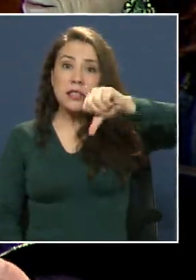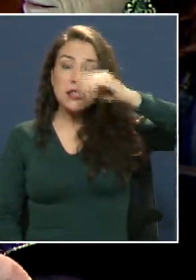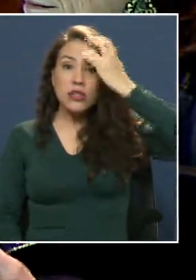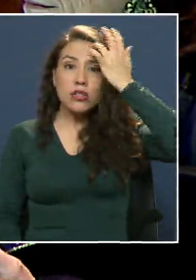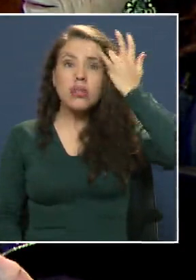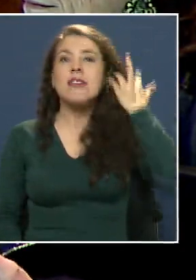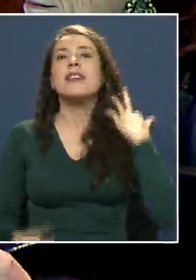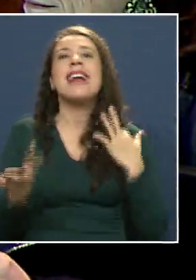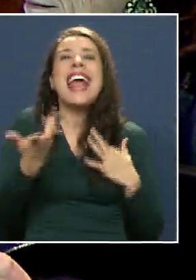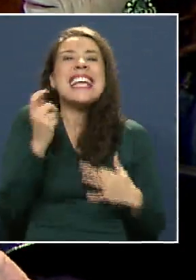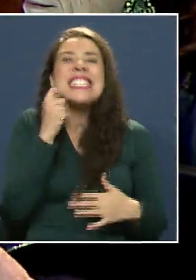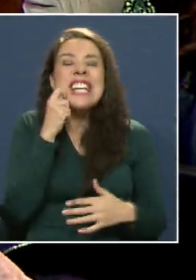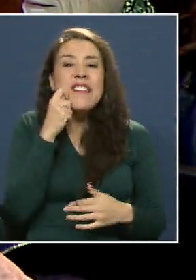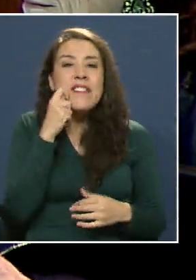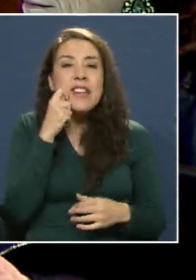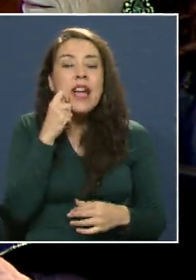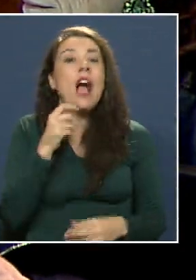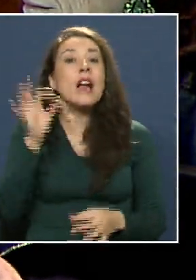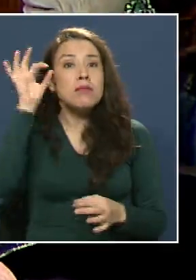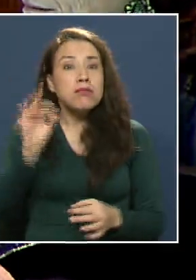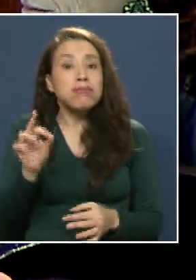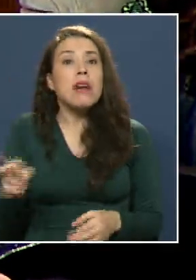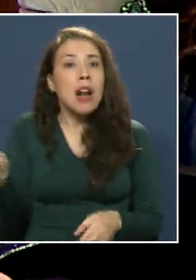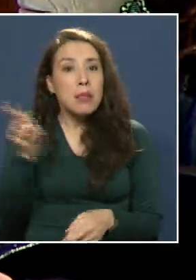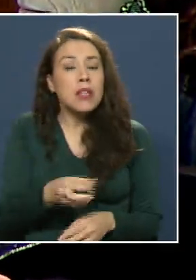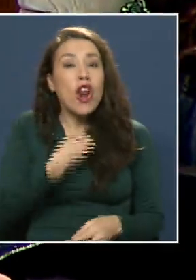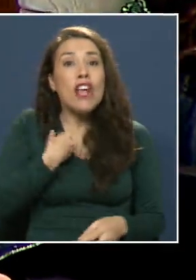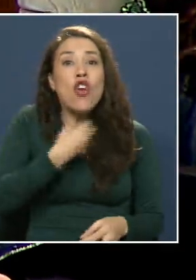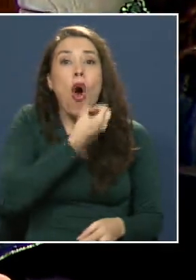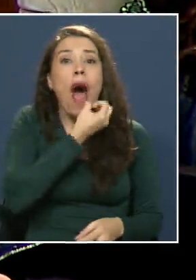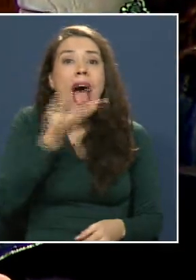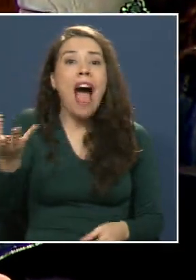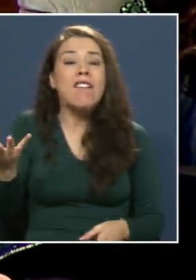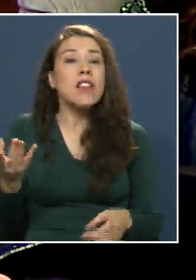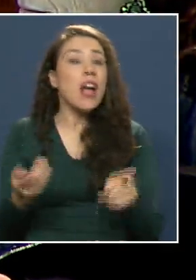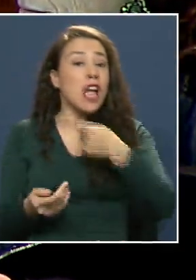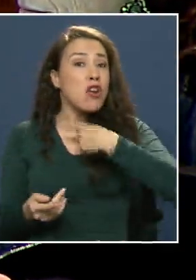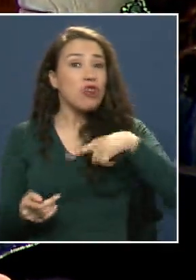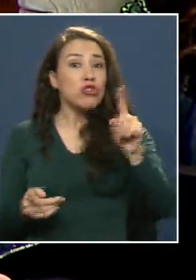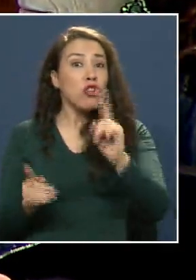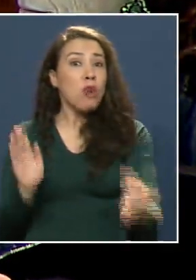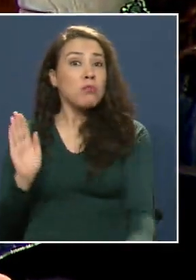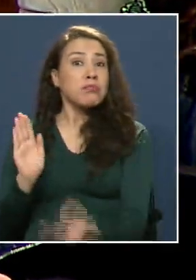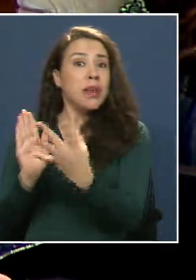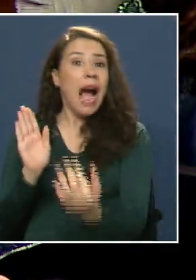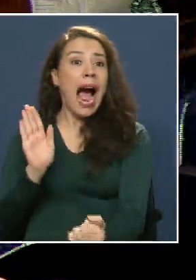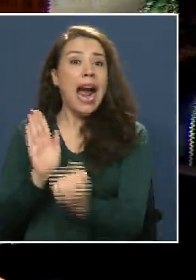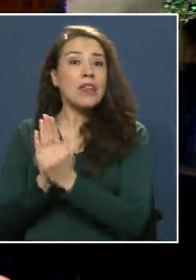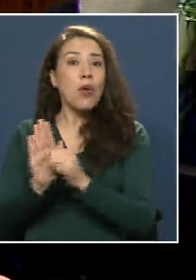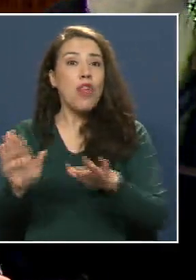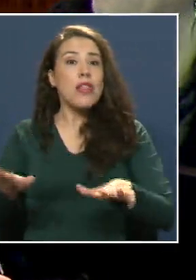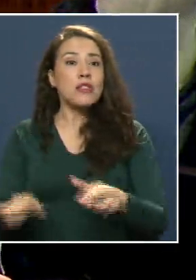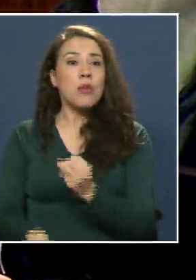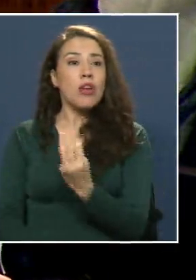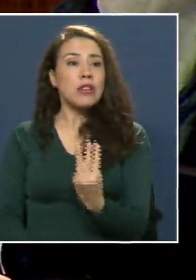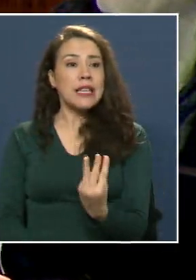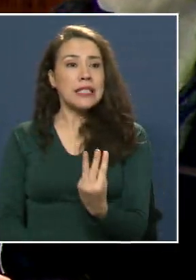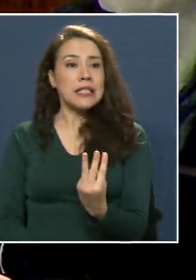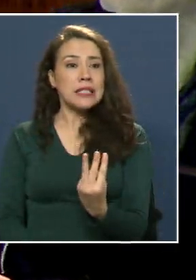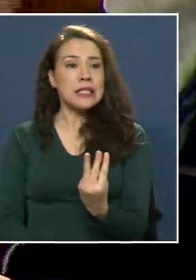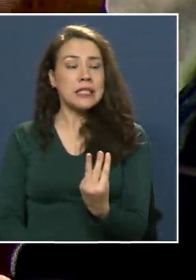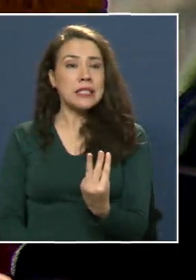Aquello que viene a hacer, viene a reafirmar lo que he sostenido respecto de que no se está infringiendo el artículo 19, número 3. Por lo